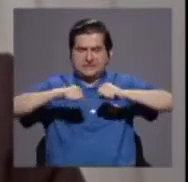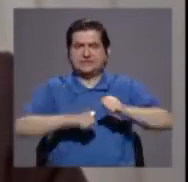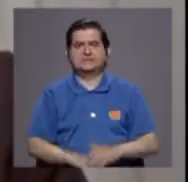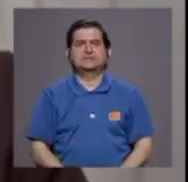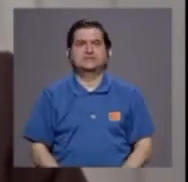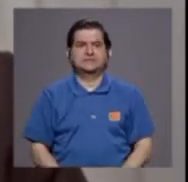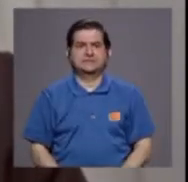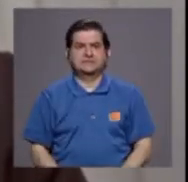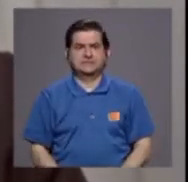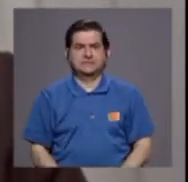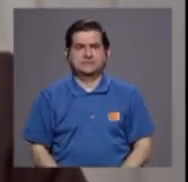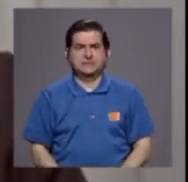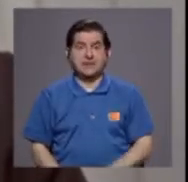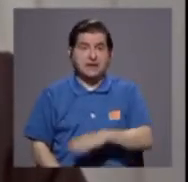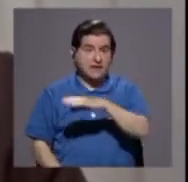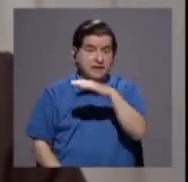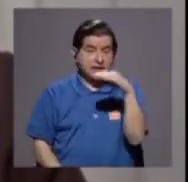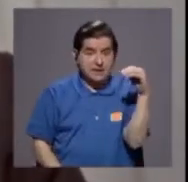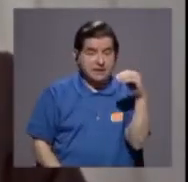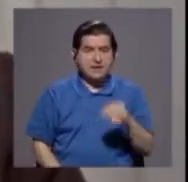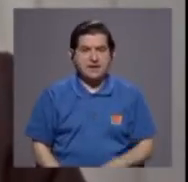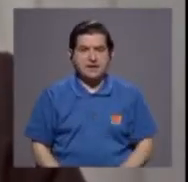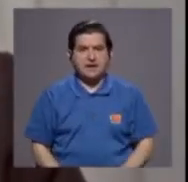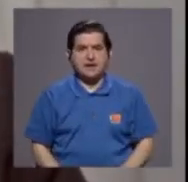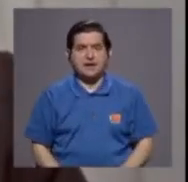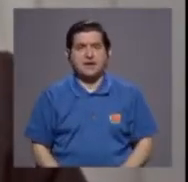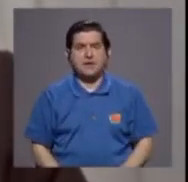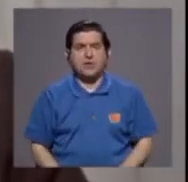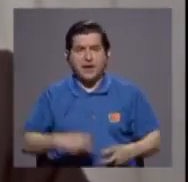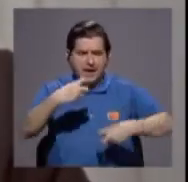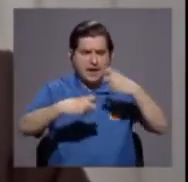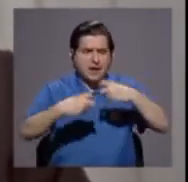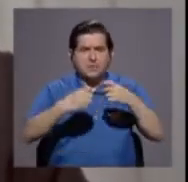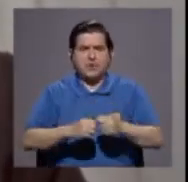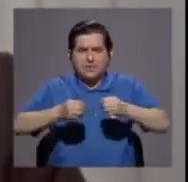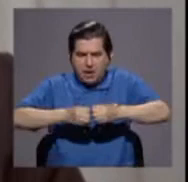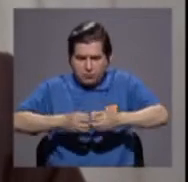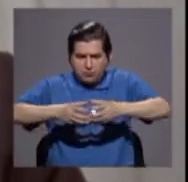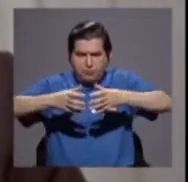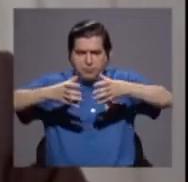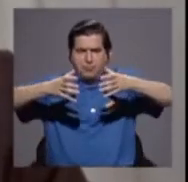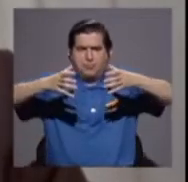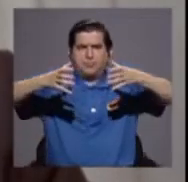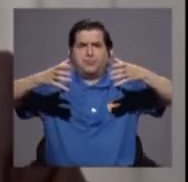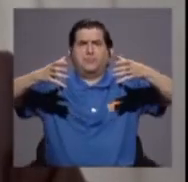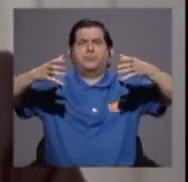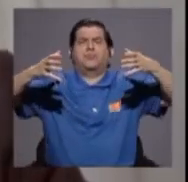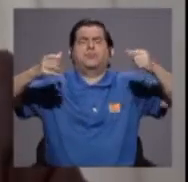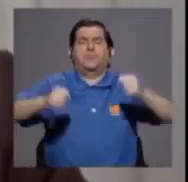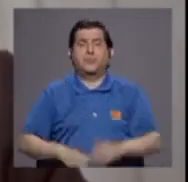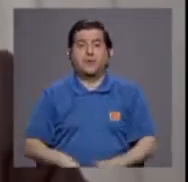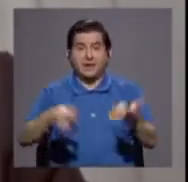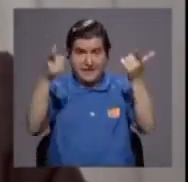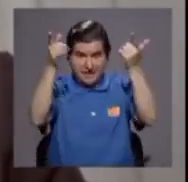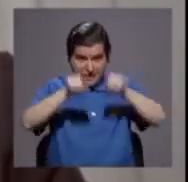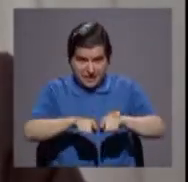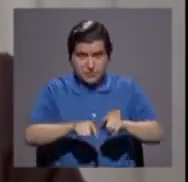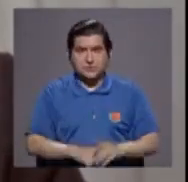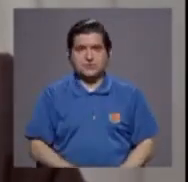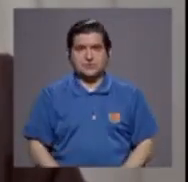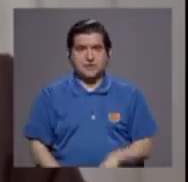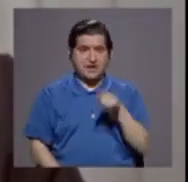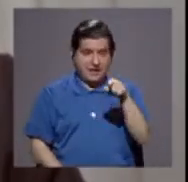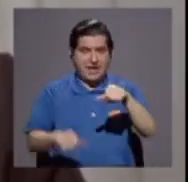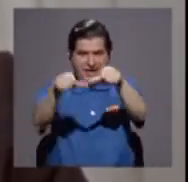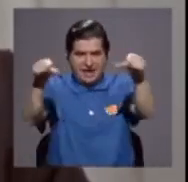Tohoku y con el accidente nuclear que se originó en